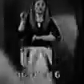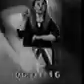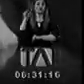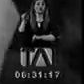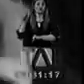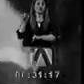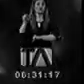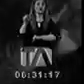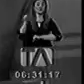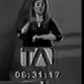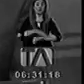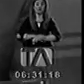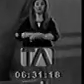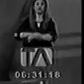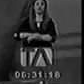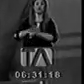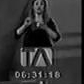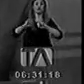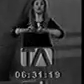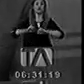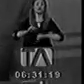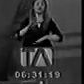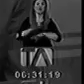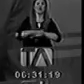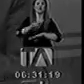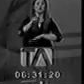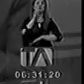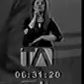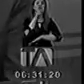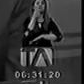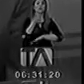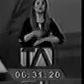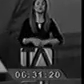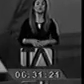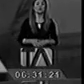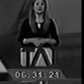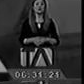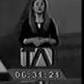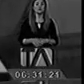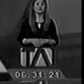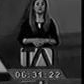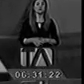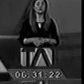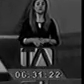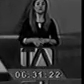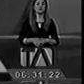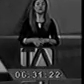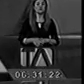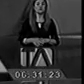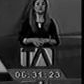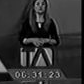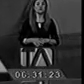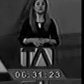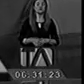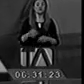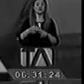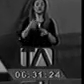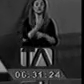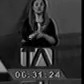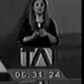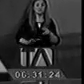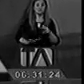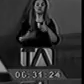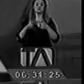los procesados. Se menciona como estos autores mediatos, o lo que se conoce obviamente como autor intelectual, estarían el expresidente